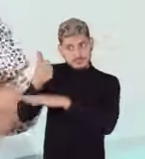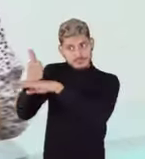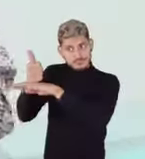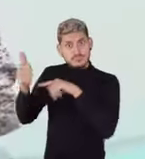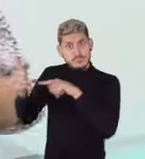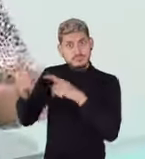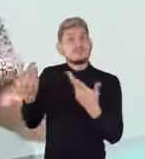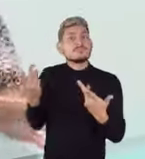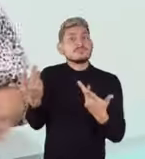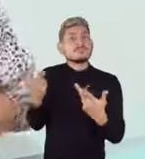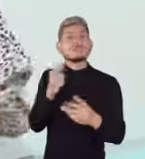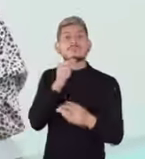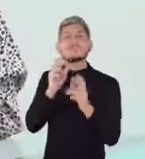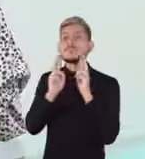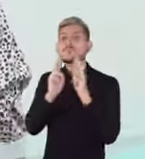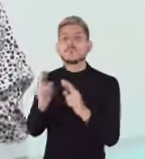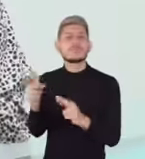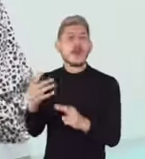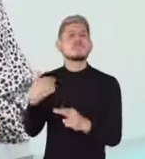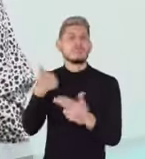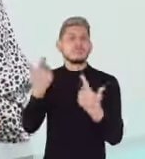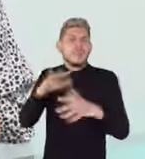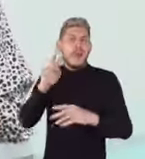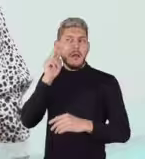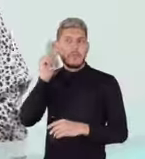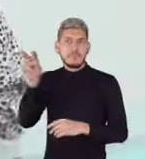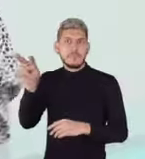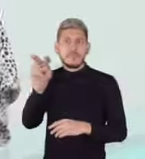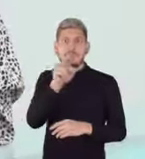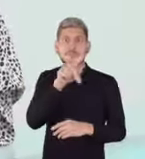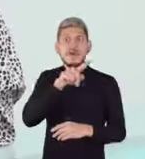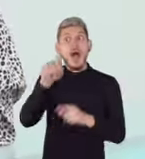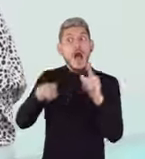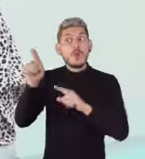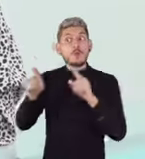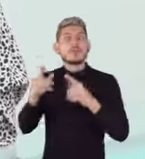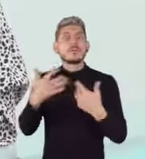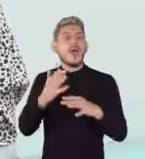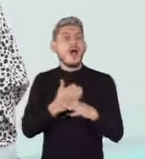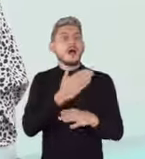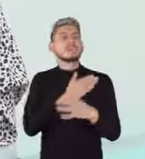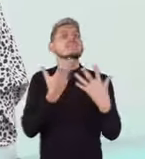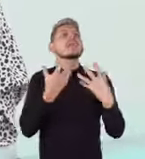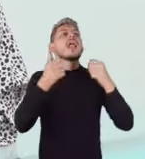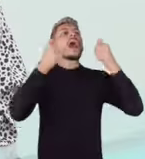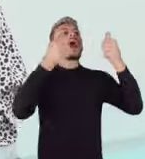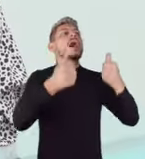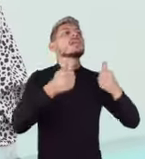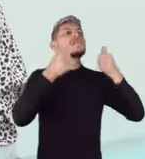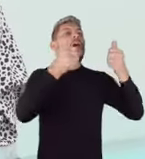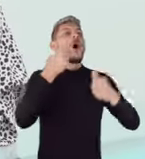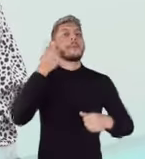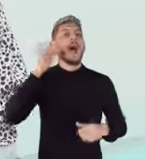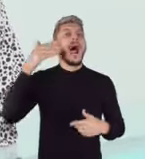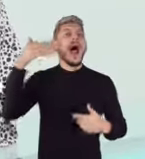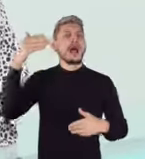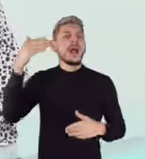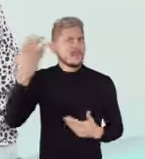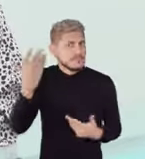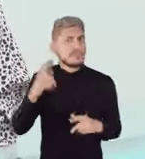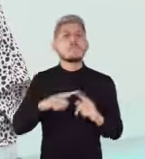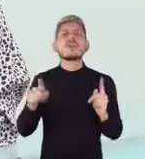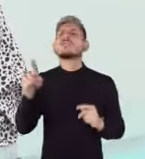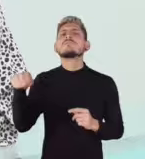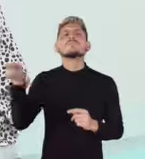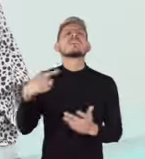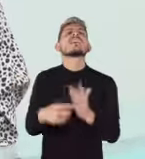por ahí algunos administradores zonales que seguramente están ya de precandidatos, ¿no? Como ya lo conocemos. Pero, ¿cuál es la solución